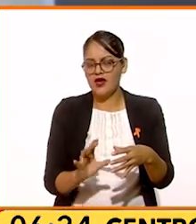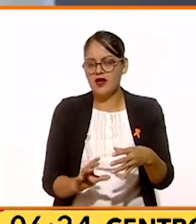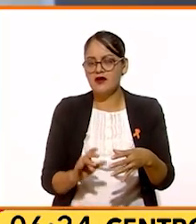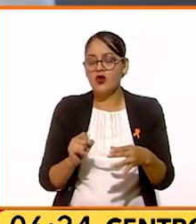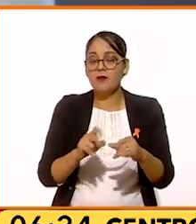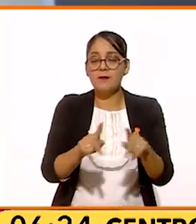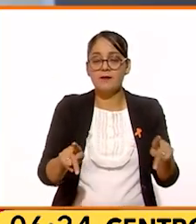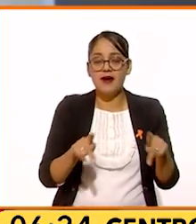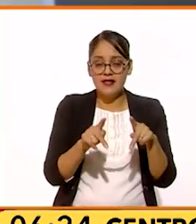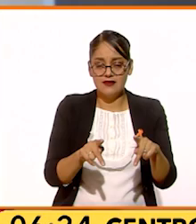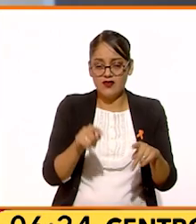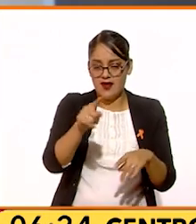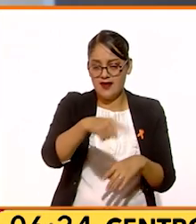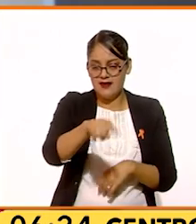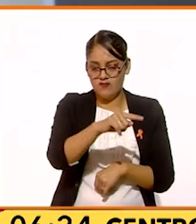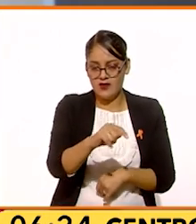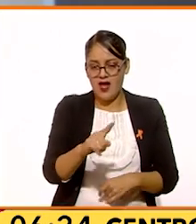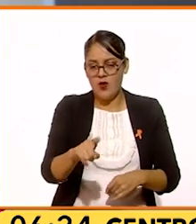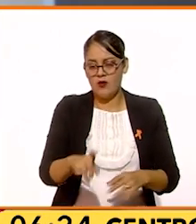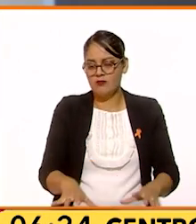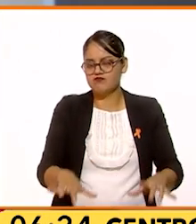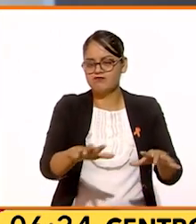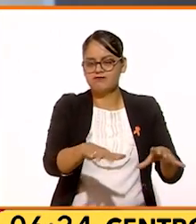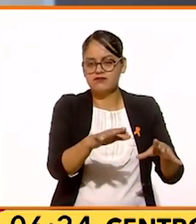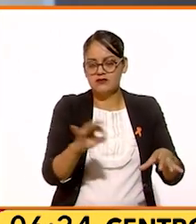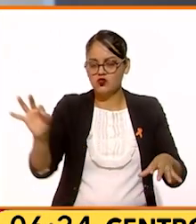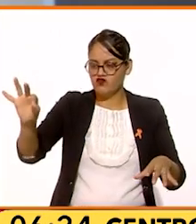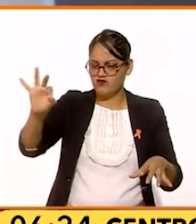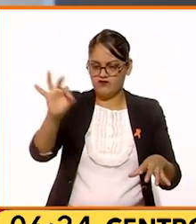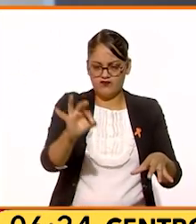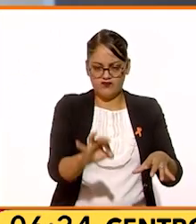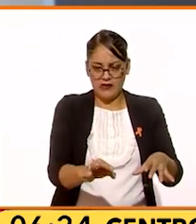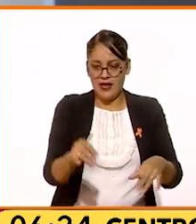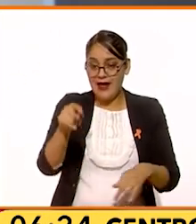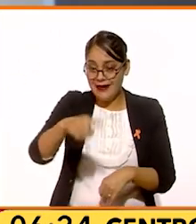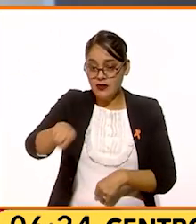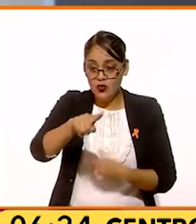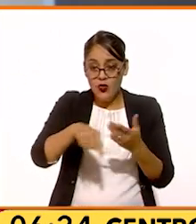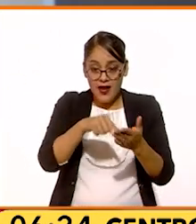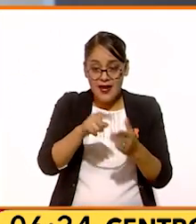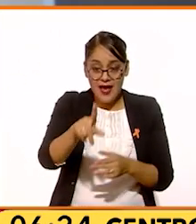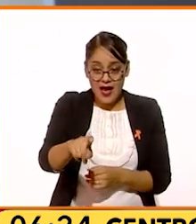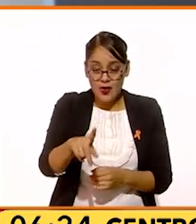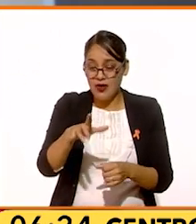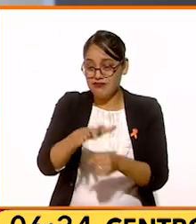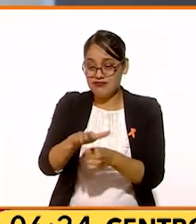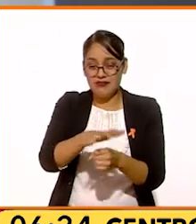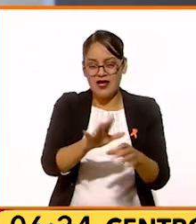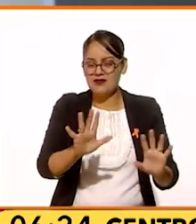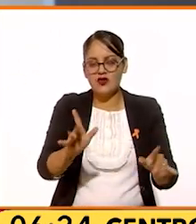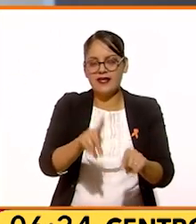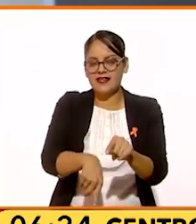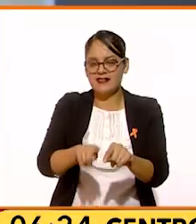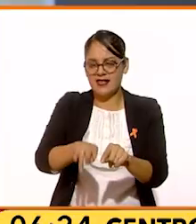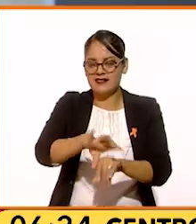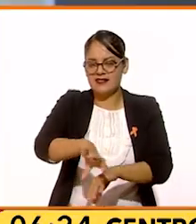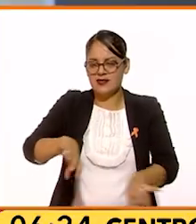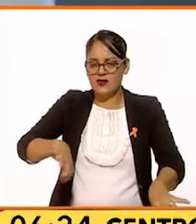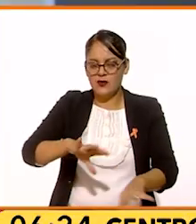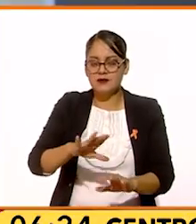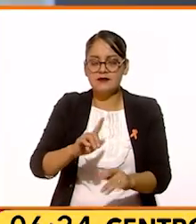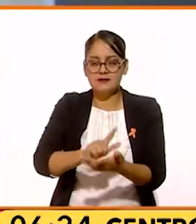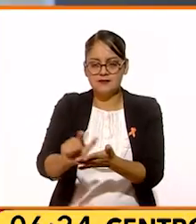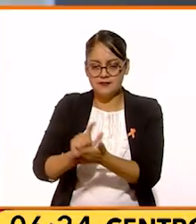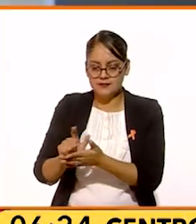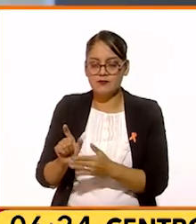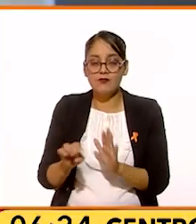patios y pues lo que hay que hacer es que las personas eliminen estos criaderos y aquí hemos siempre hablado de que en la